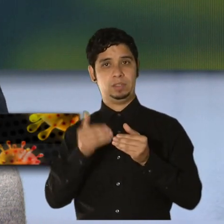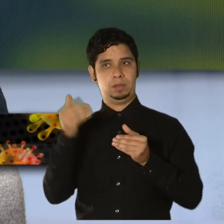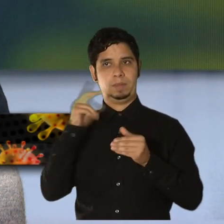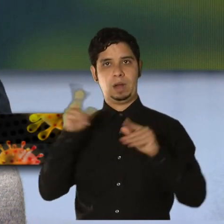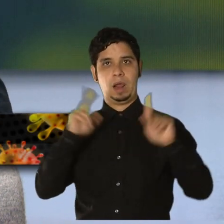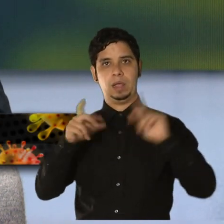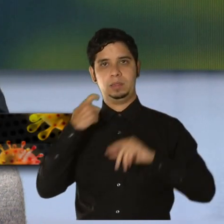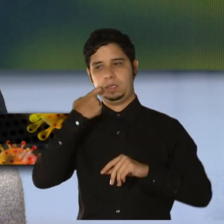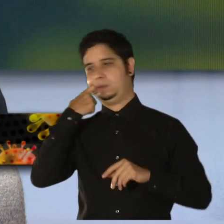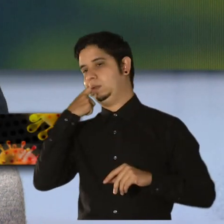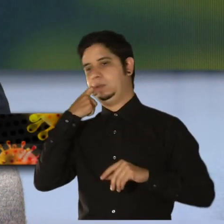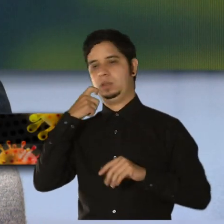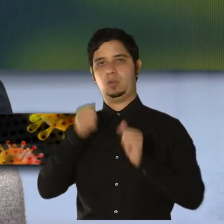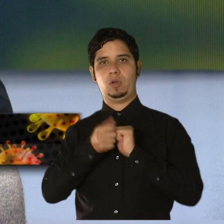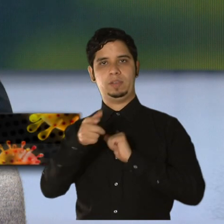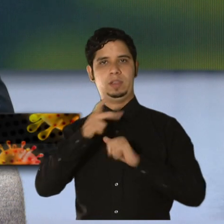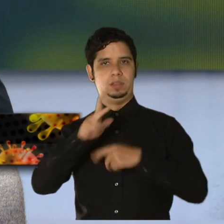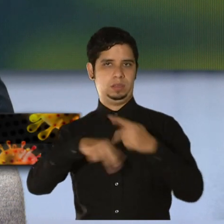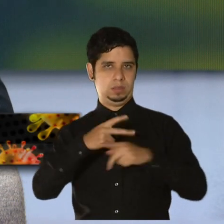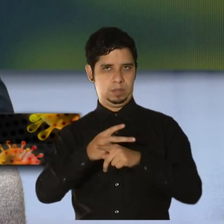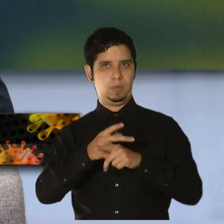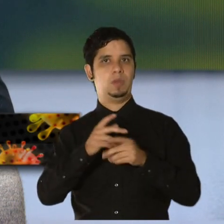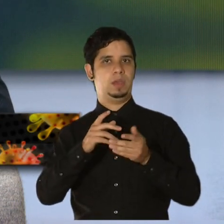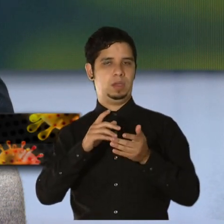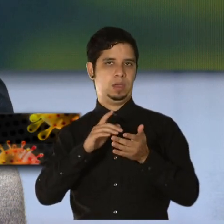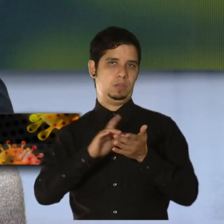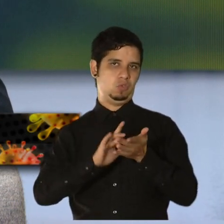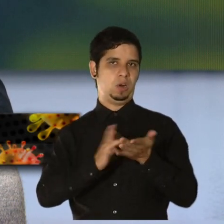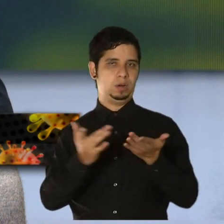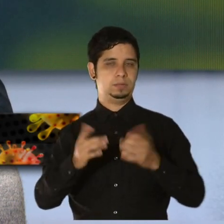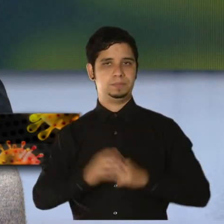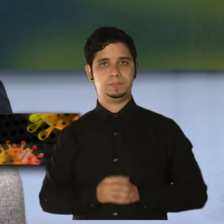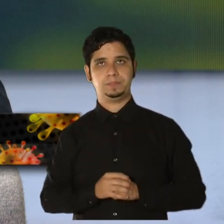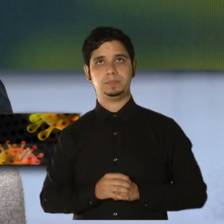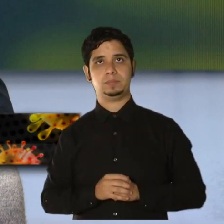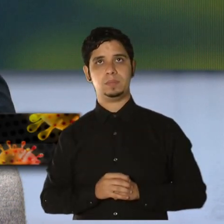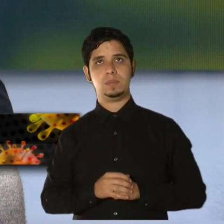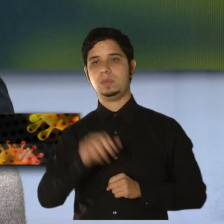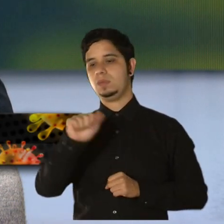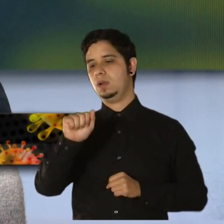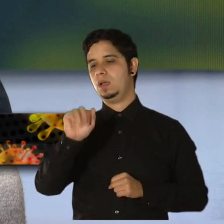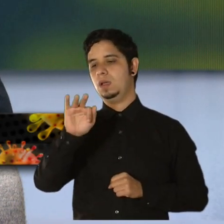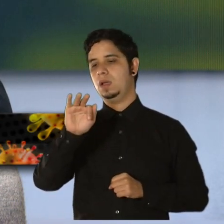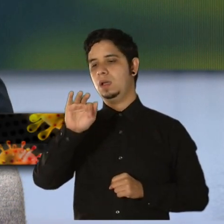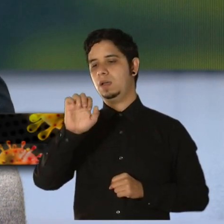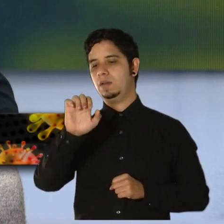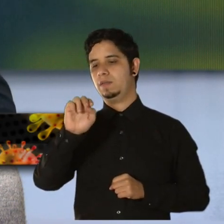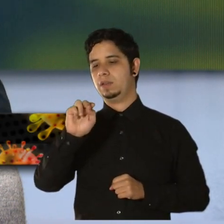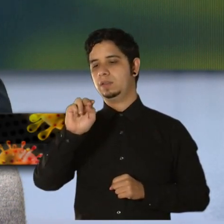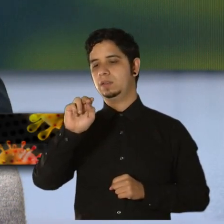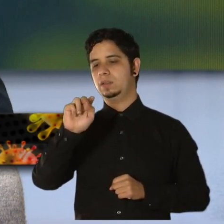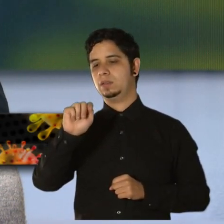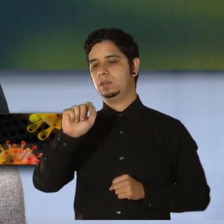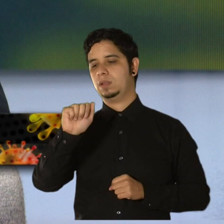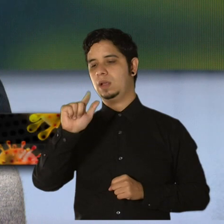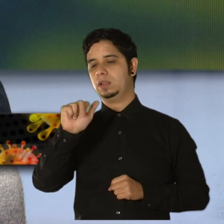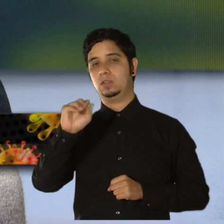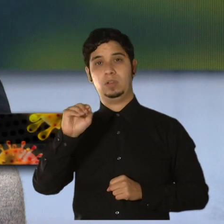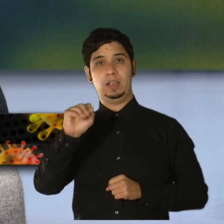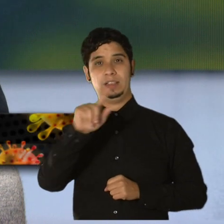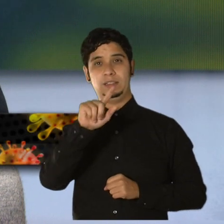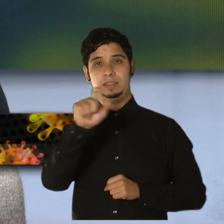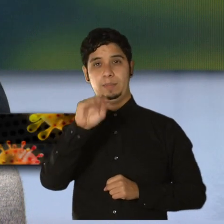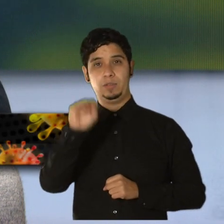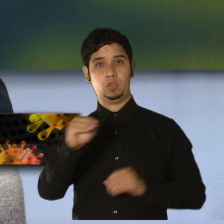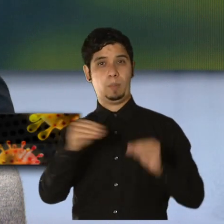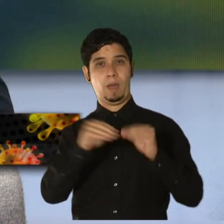pues crearle dependencia a las demás personas. Pero el problema principal con el fentanilo es que es 100%, 100 veces más fuerte que